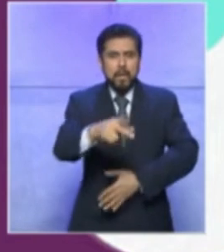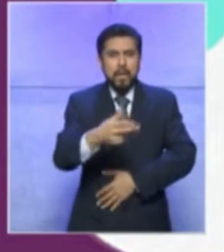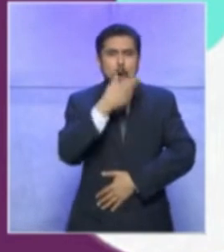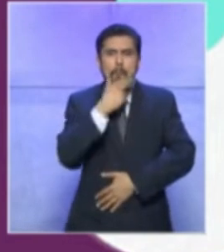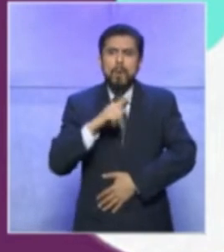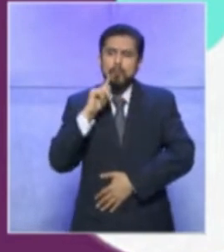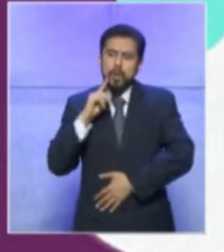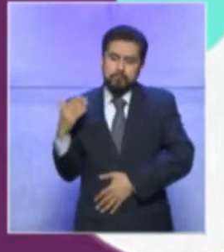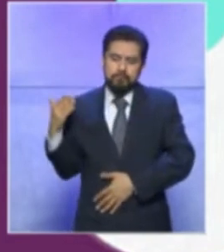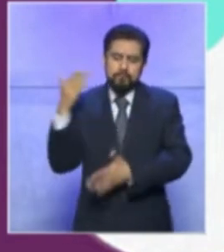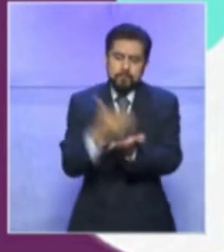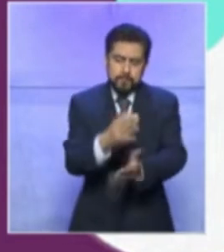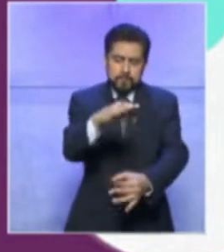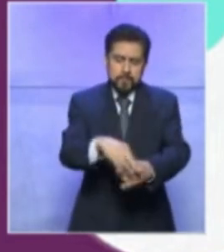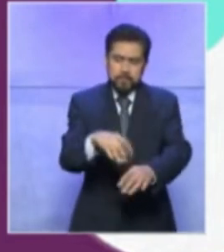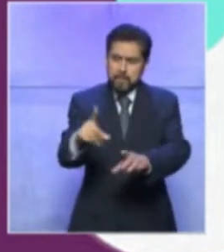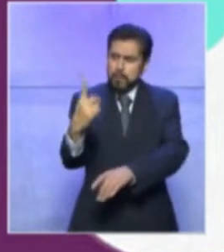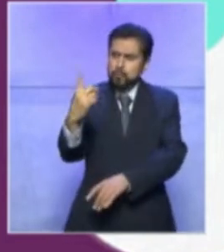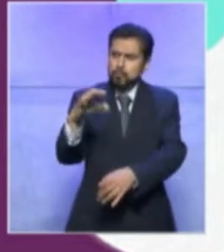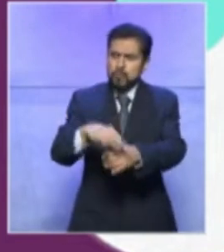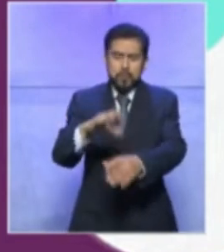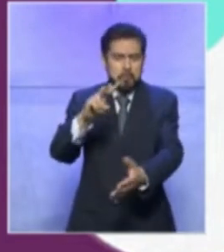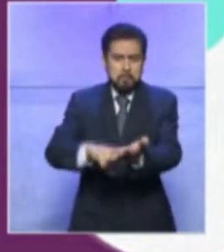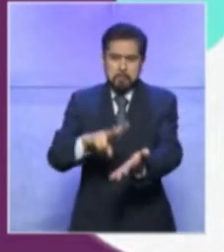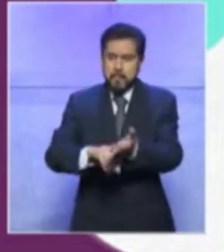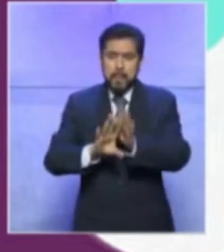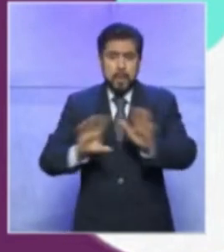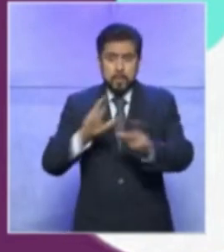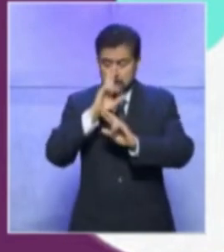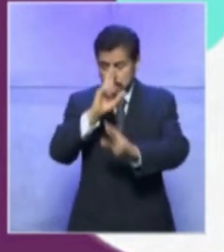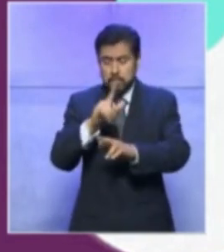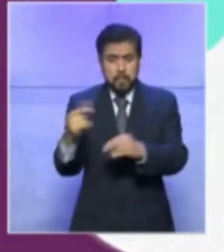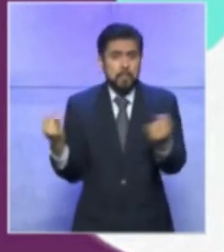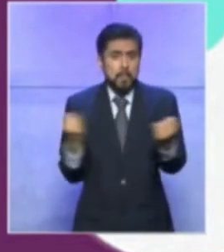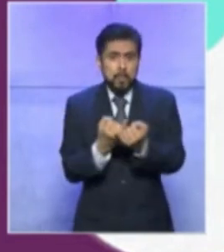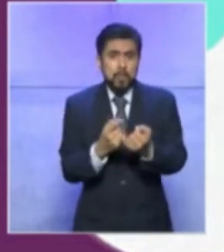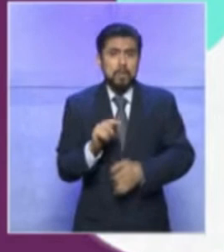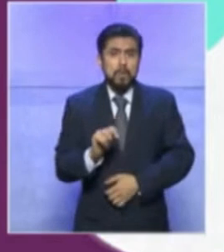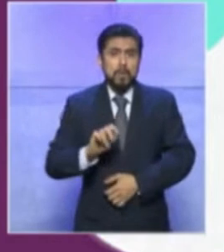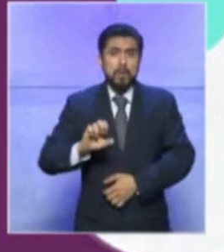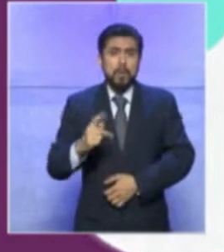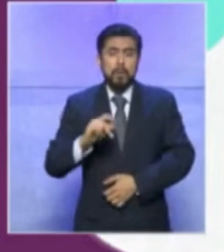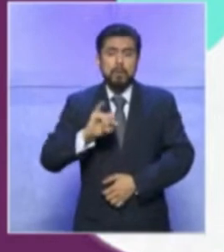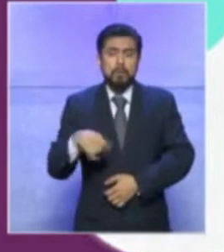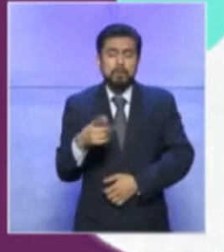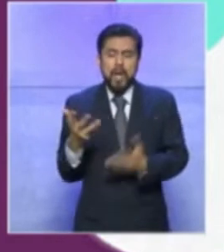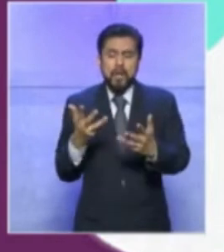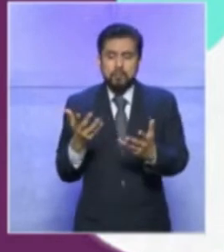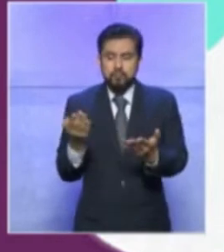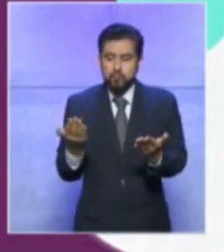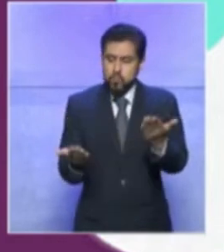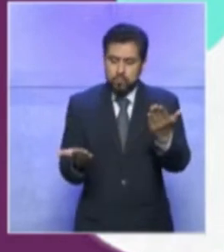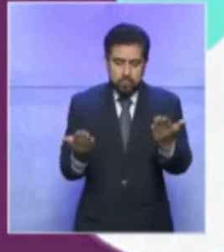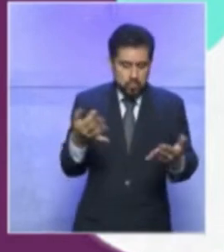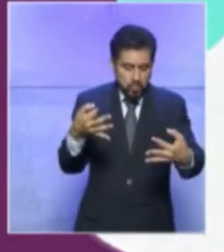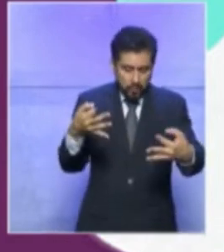la composición de la Cámara de Diputaciones. El Tribunal Electoral, como guardián constitucional de la materia y árbitro imparcial,